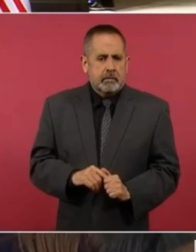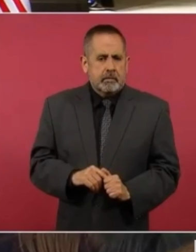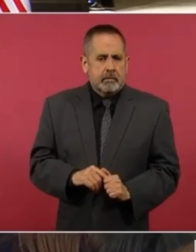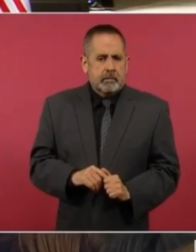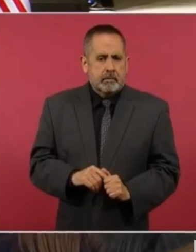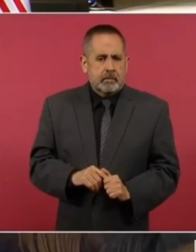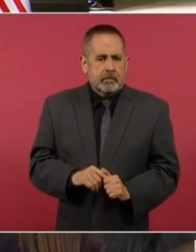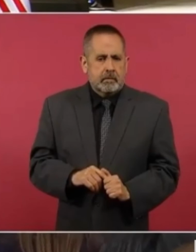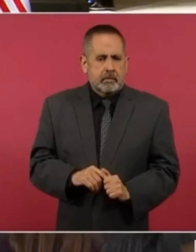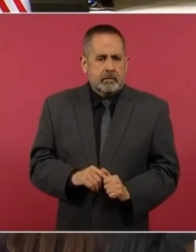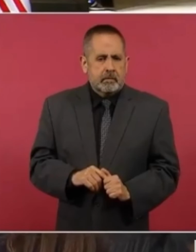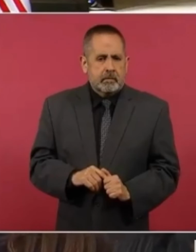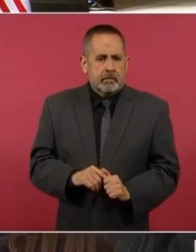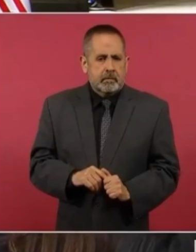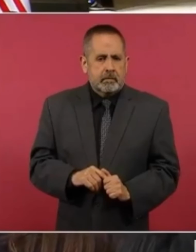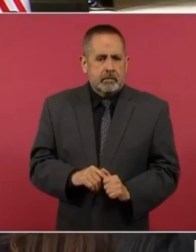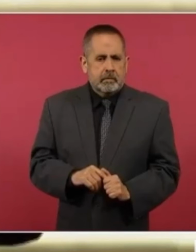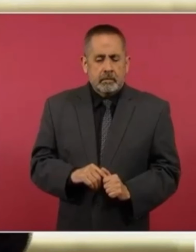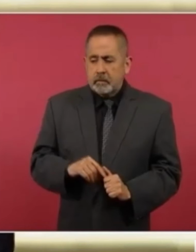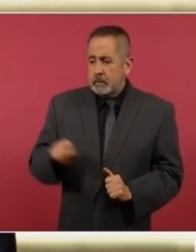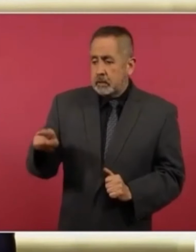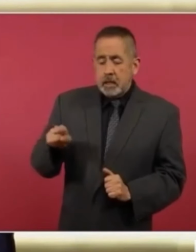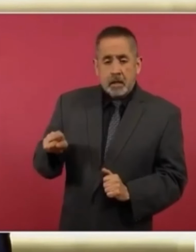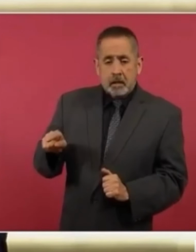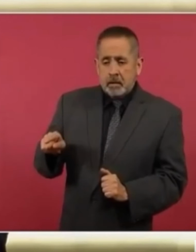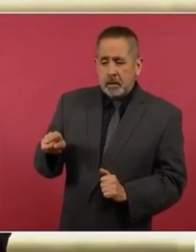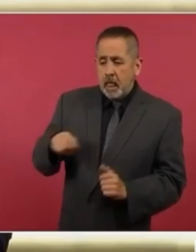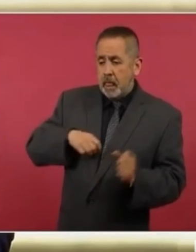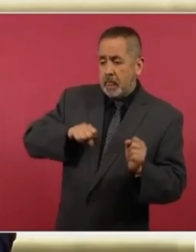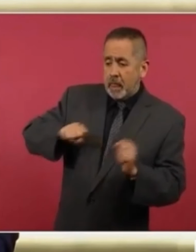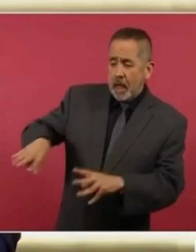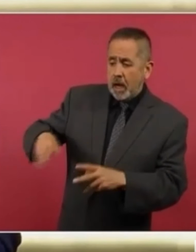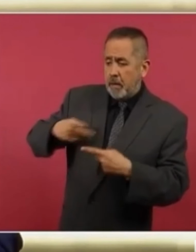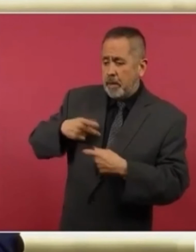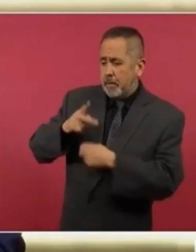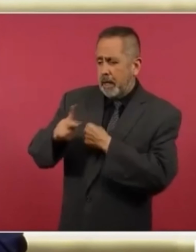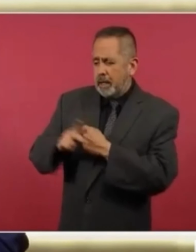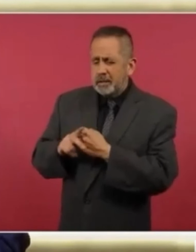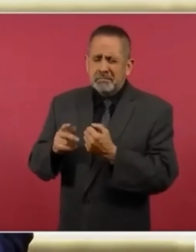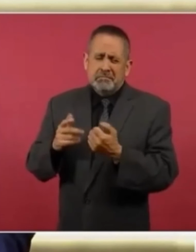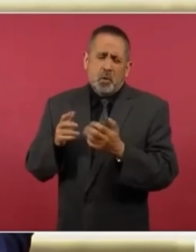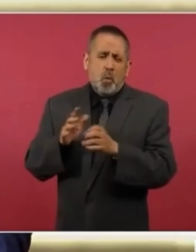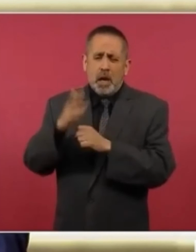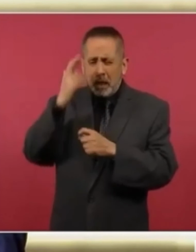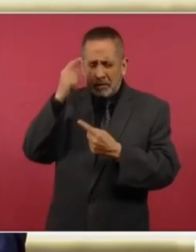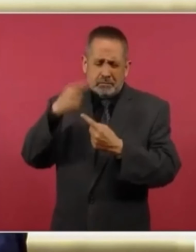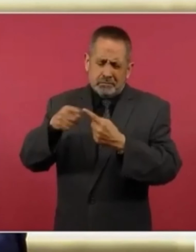empujando a la gente a salir de sus pueblos por distintas razones.